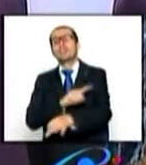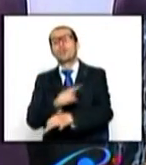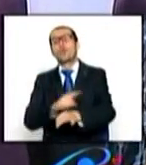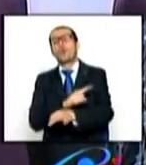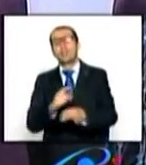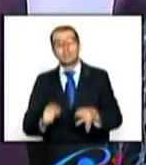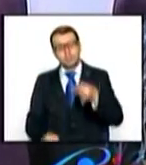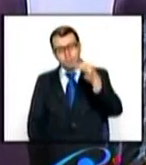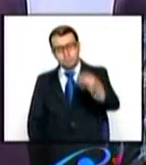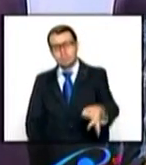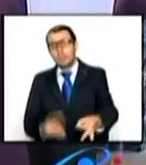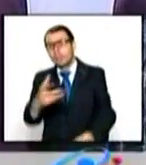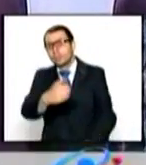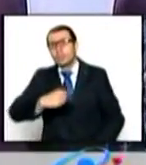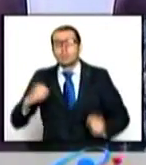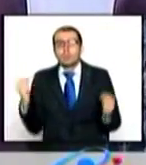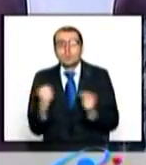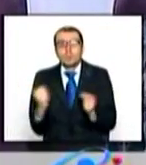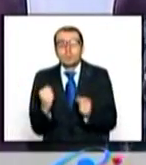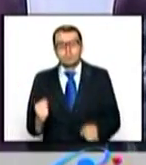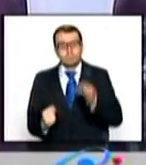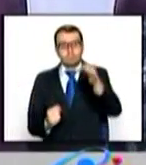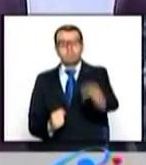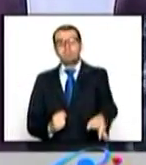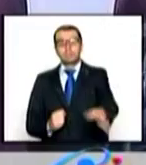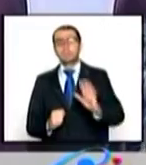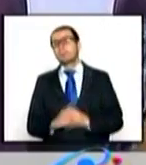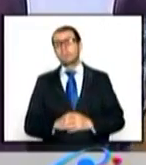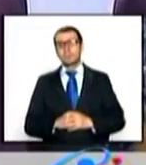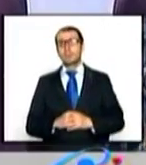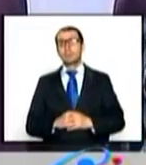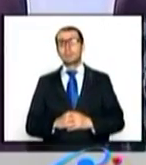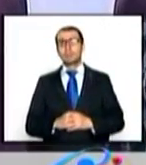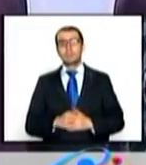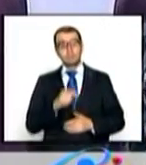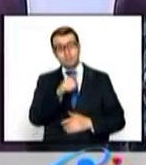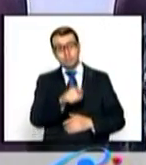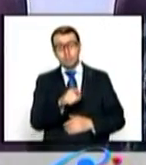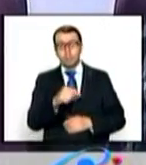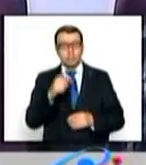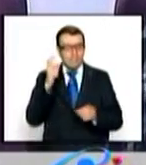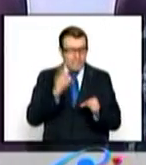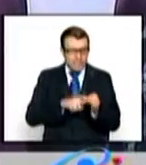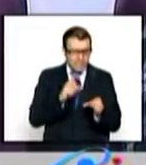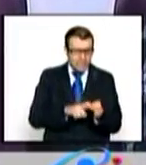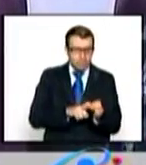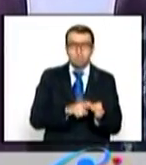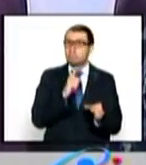va a mirar la nevera, ese aceite se ha congelado o está tieso, ese es un aceite malo, es un aceite que tiene